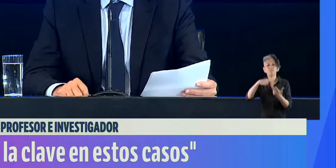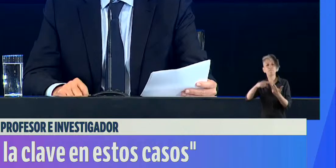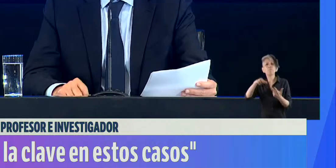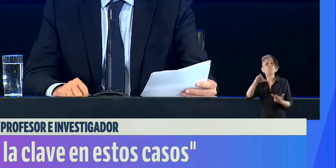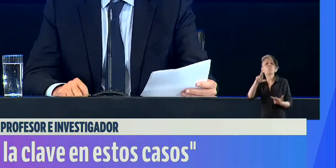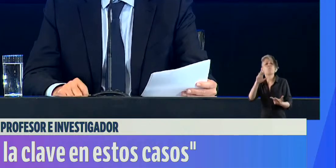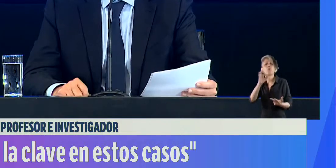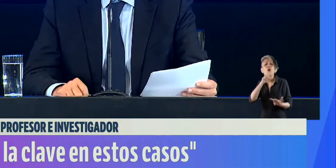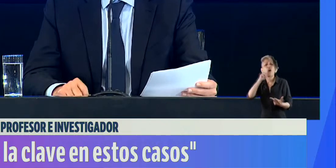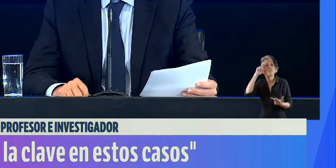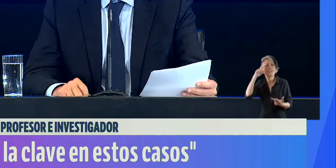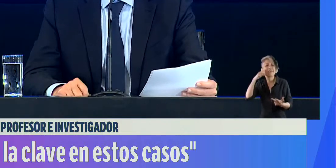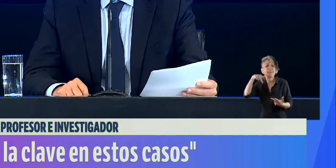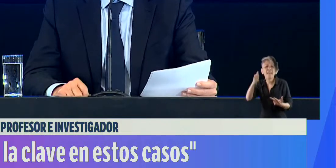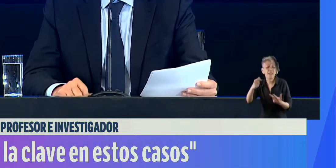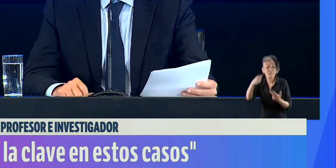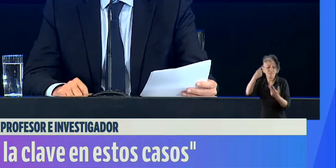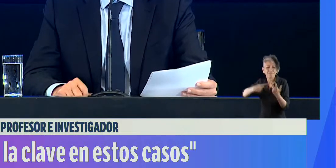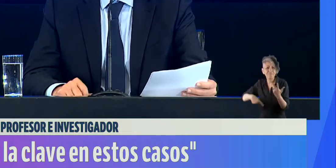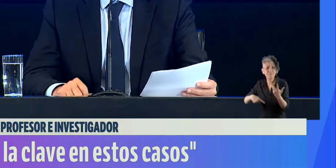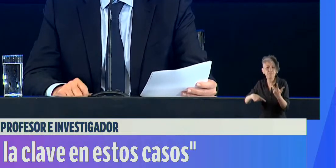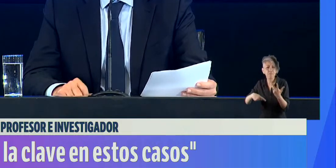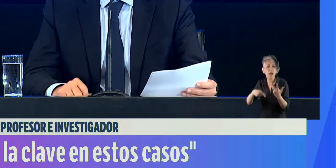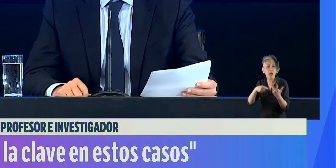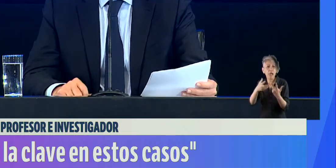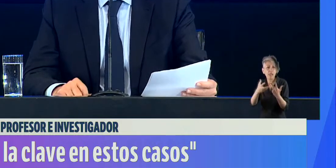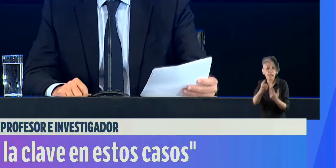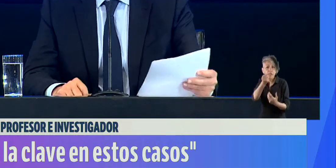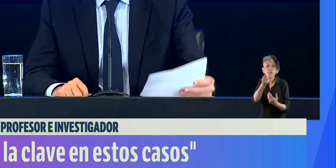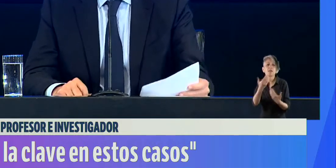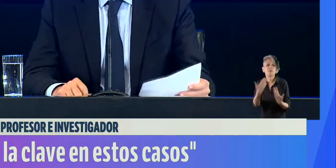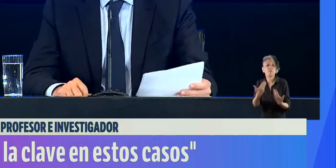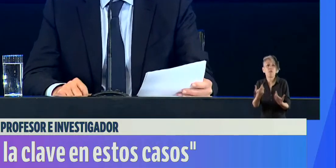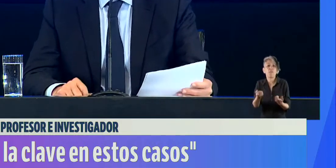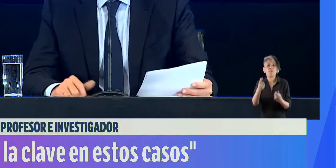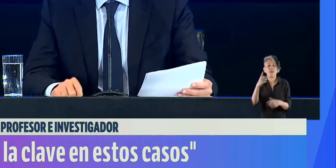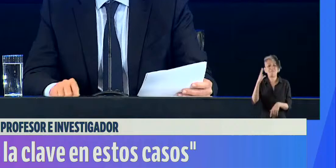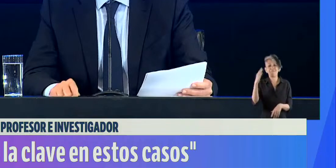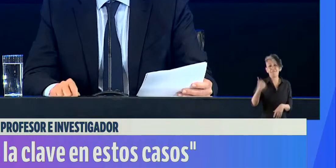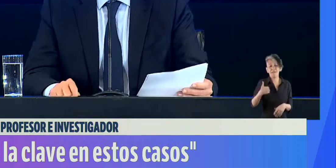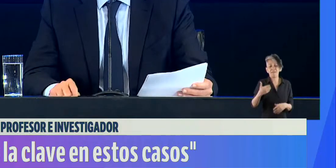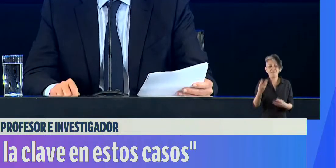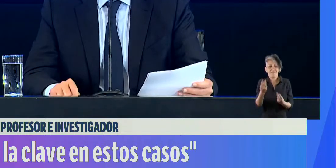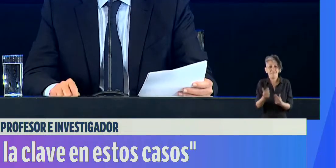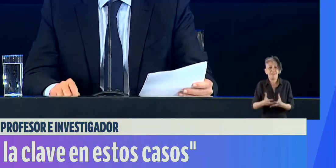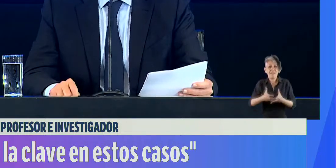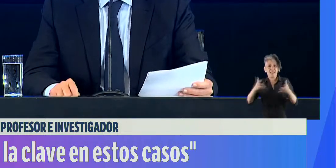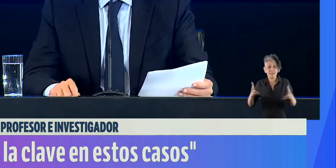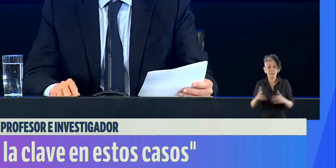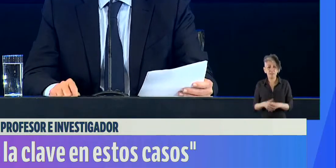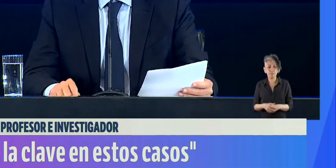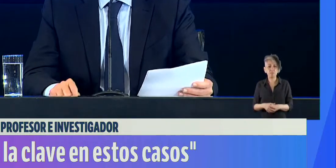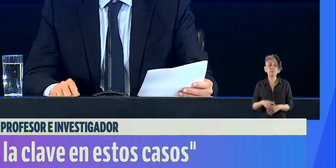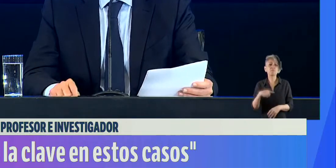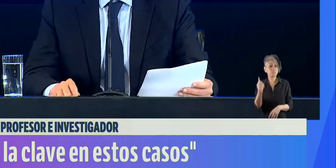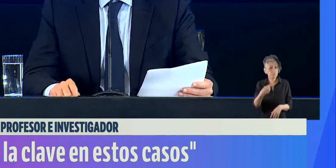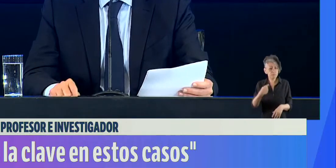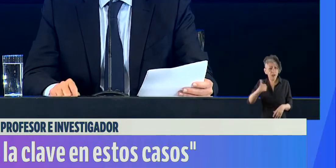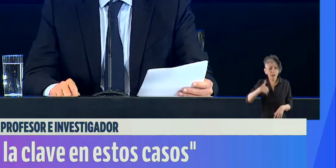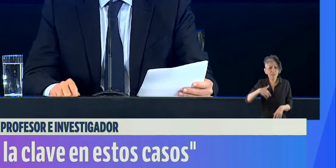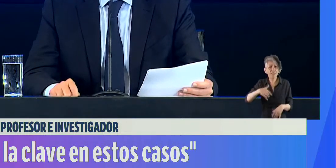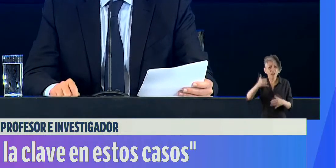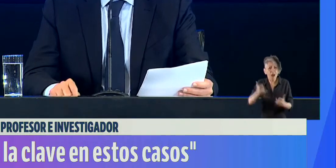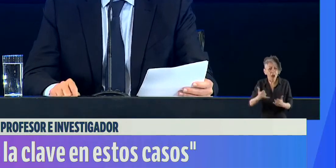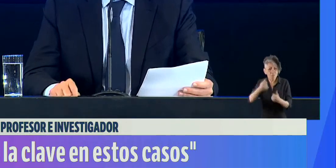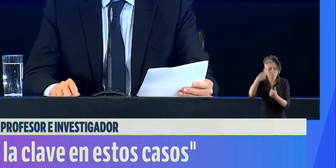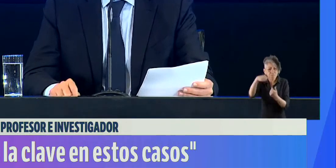es el ministro y la credibilidad del plan. O sea, el ministro como una parte es muy importante que sea creíble, pero el plan también.